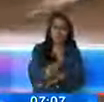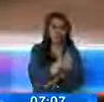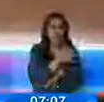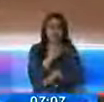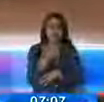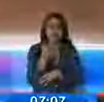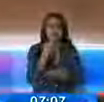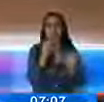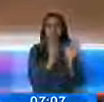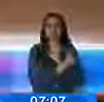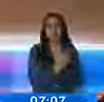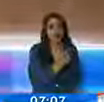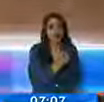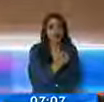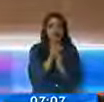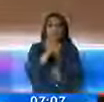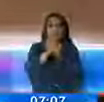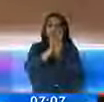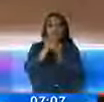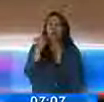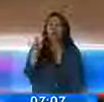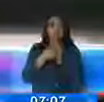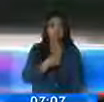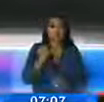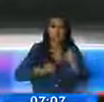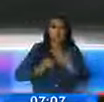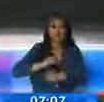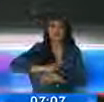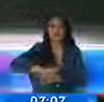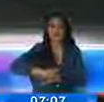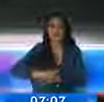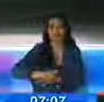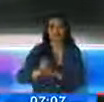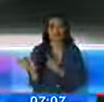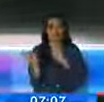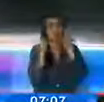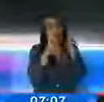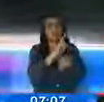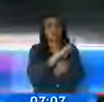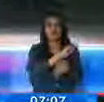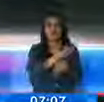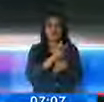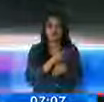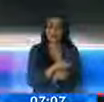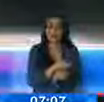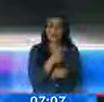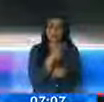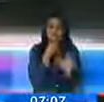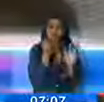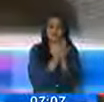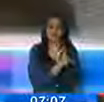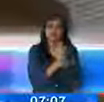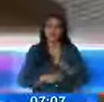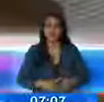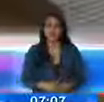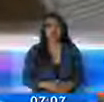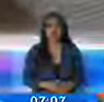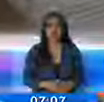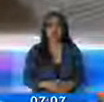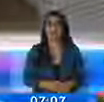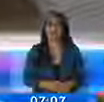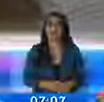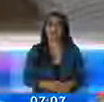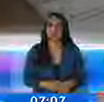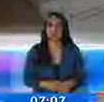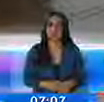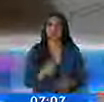denunciaron el hecho al eco 911 quienes les remitieron la fiscalía y pusieron la denuncia entonces